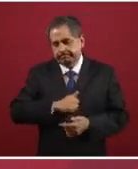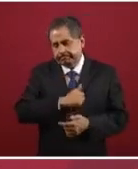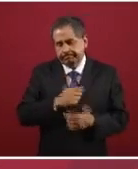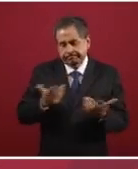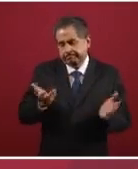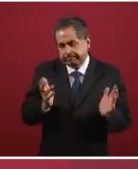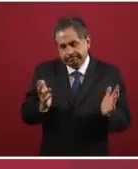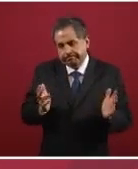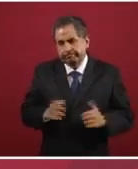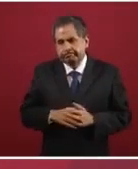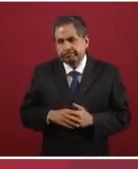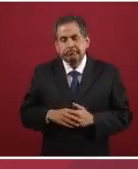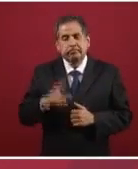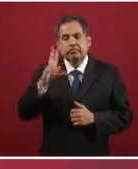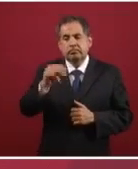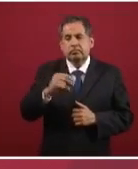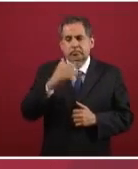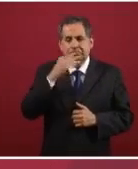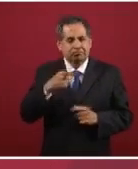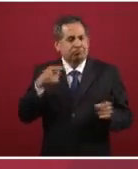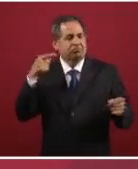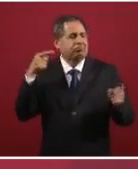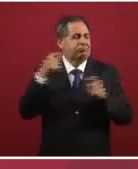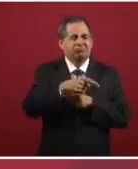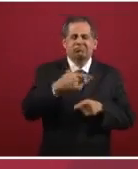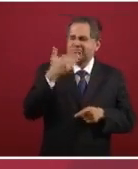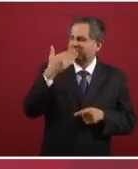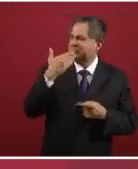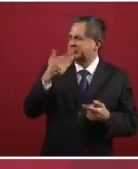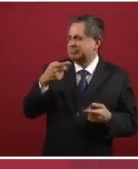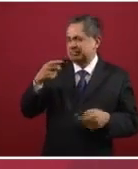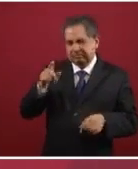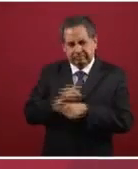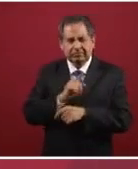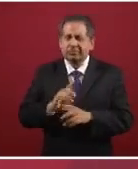también para festinar,